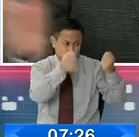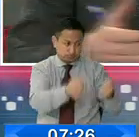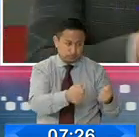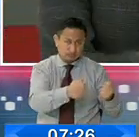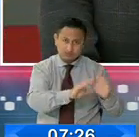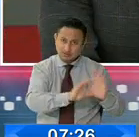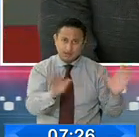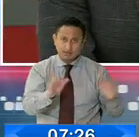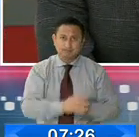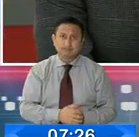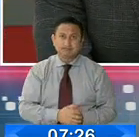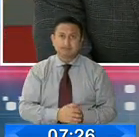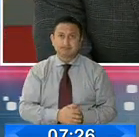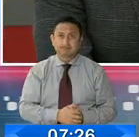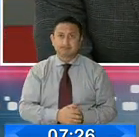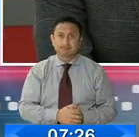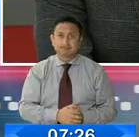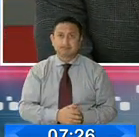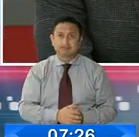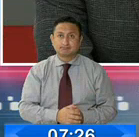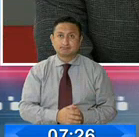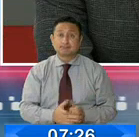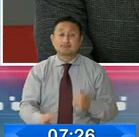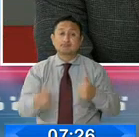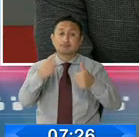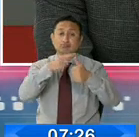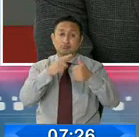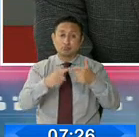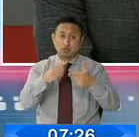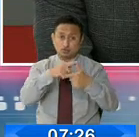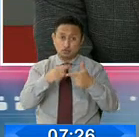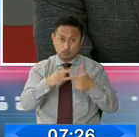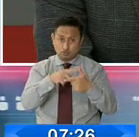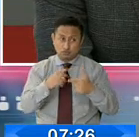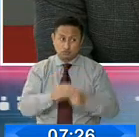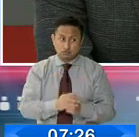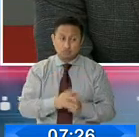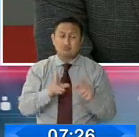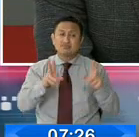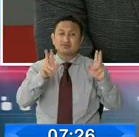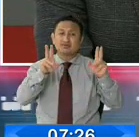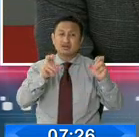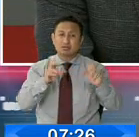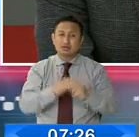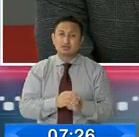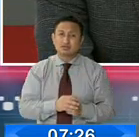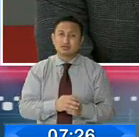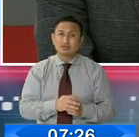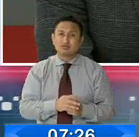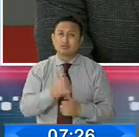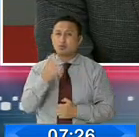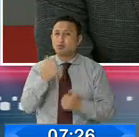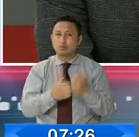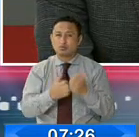antecedentes. En las dos no hubo tal tema de